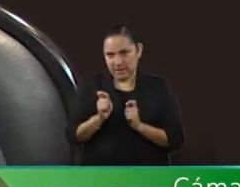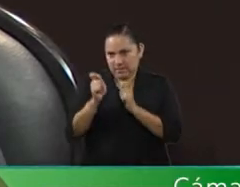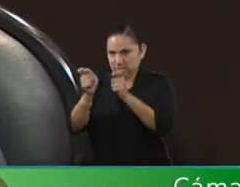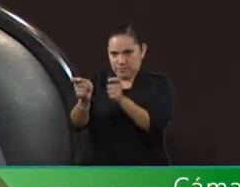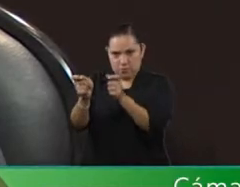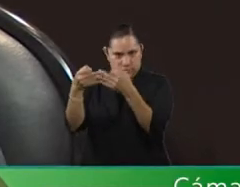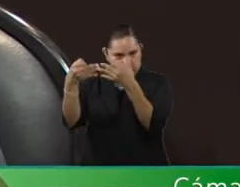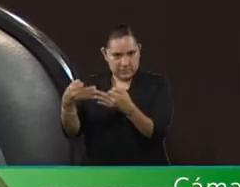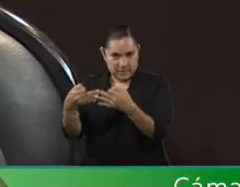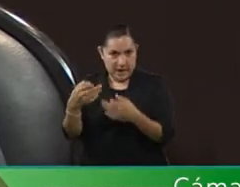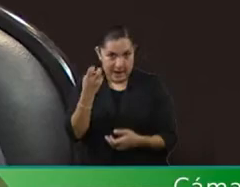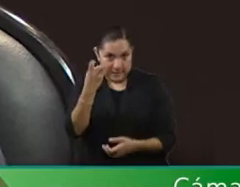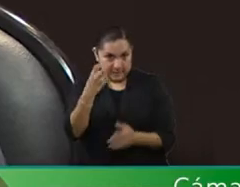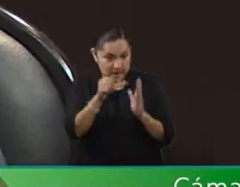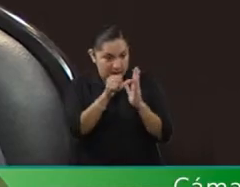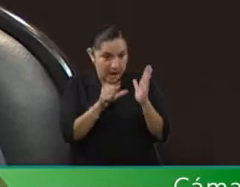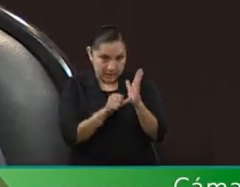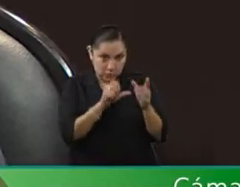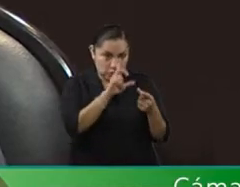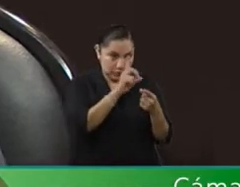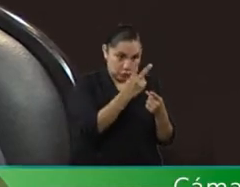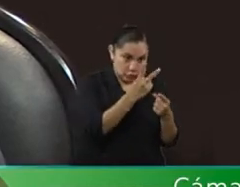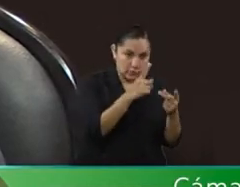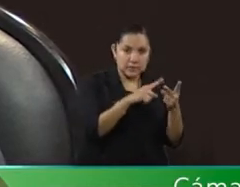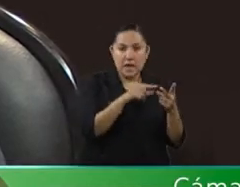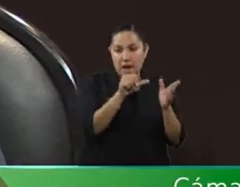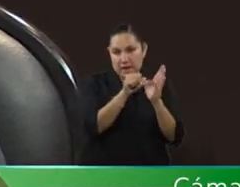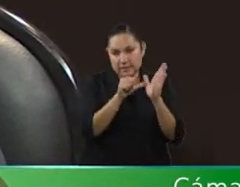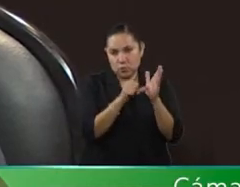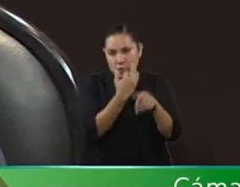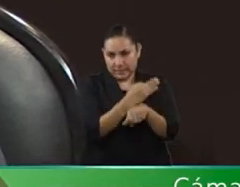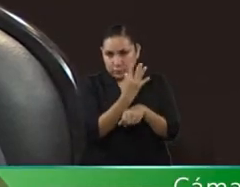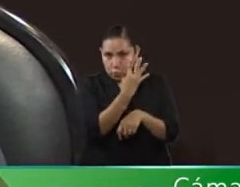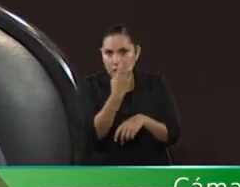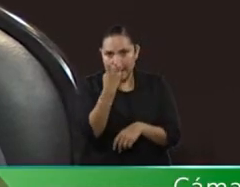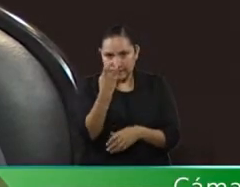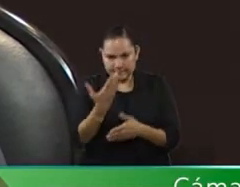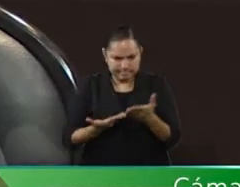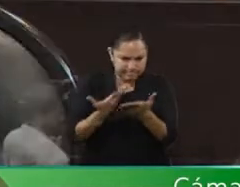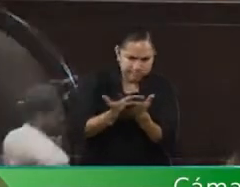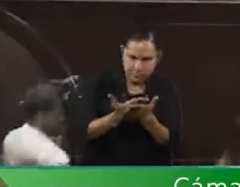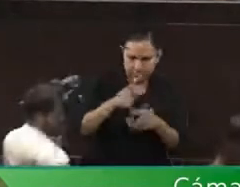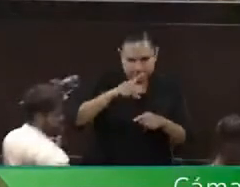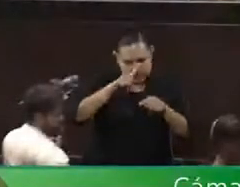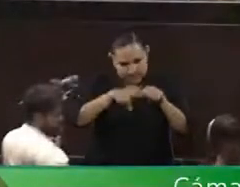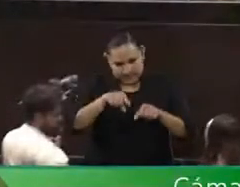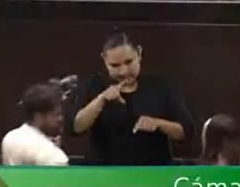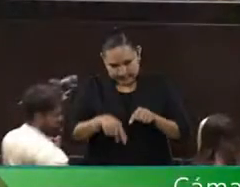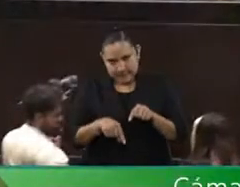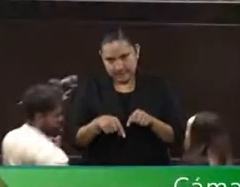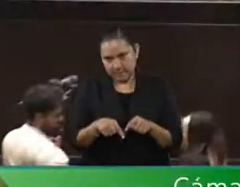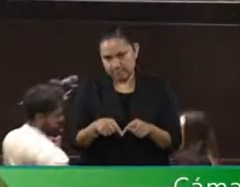transitorio cuarto de la presente reforma constitucional. Es cuanto, diputado presidente. Gracias.